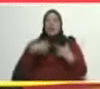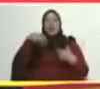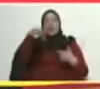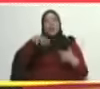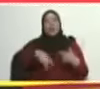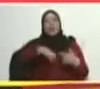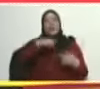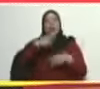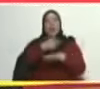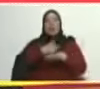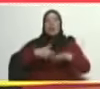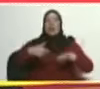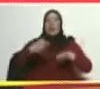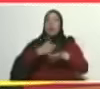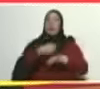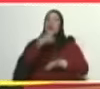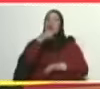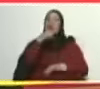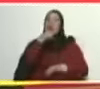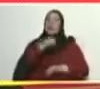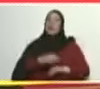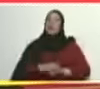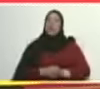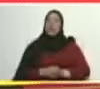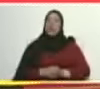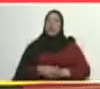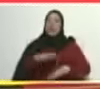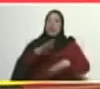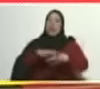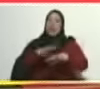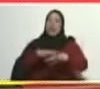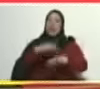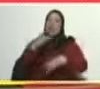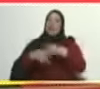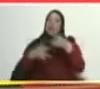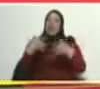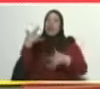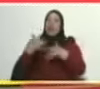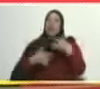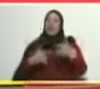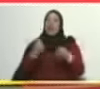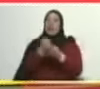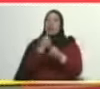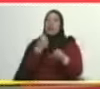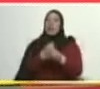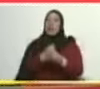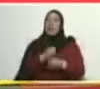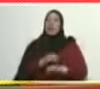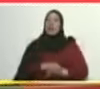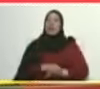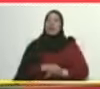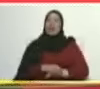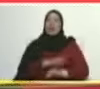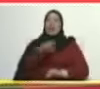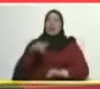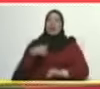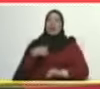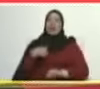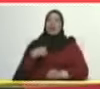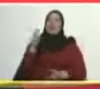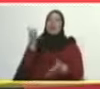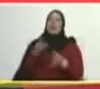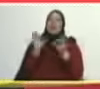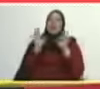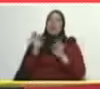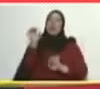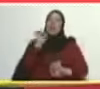y de Gobierno del ALBA TCP, invocando una acción firme y decidida por parte de nuestra alianza